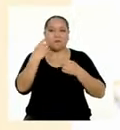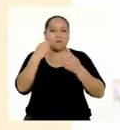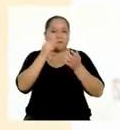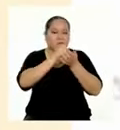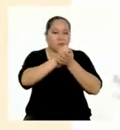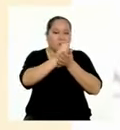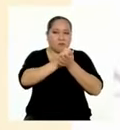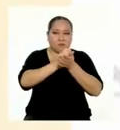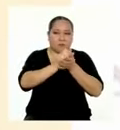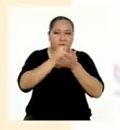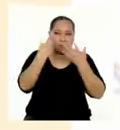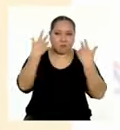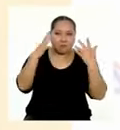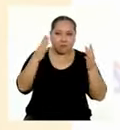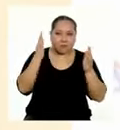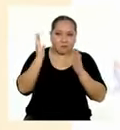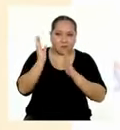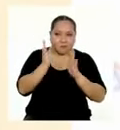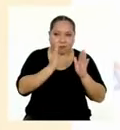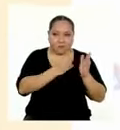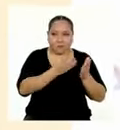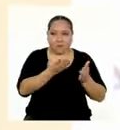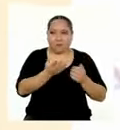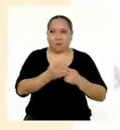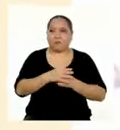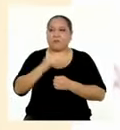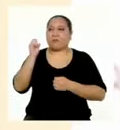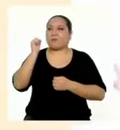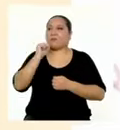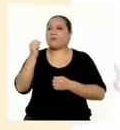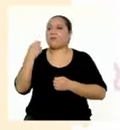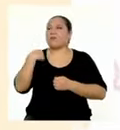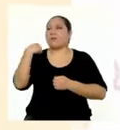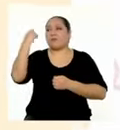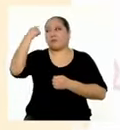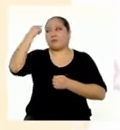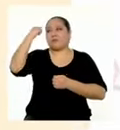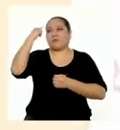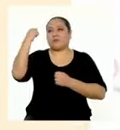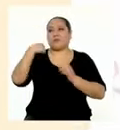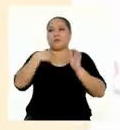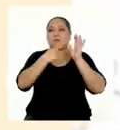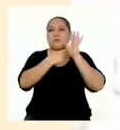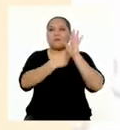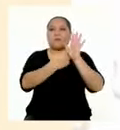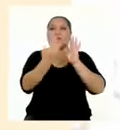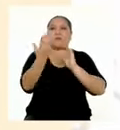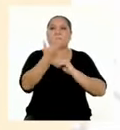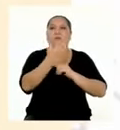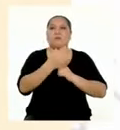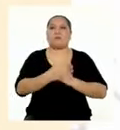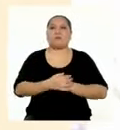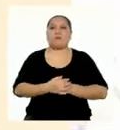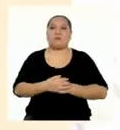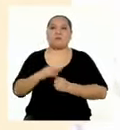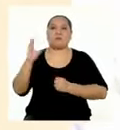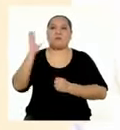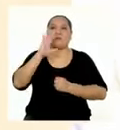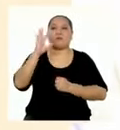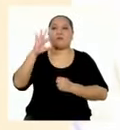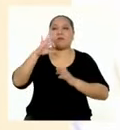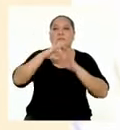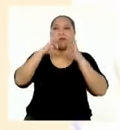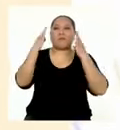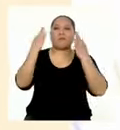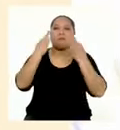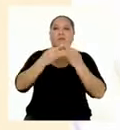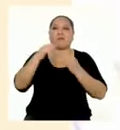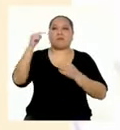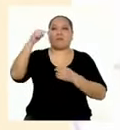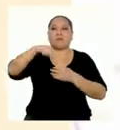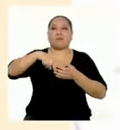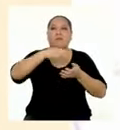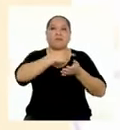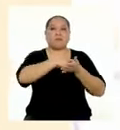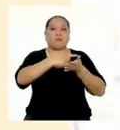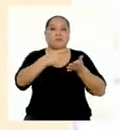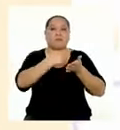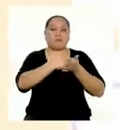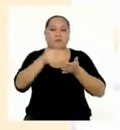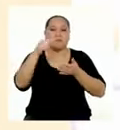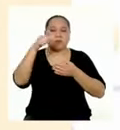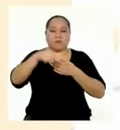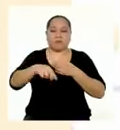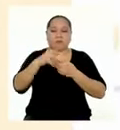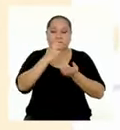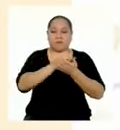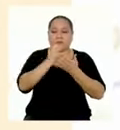¿Tienes algo preparado? Sí, profesora. Creo que mi presentación podría ser así. Hola, familia. Estas semanas en